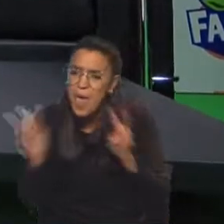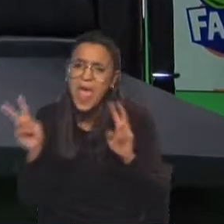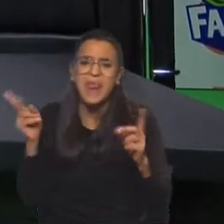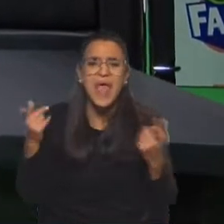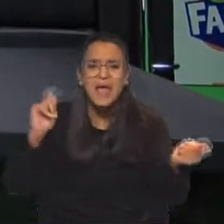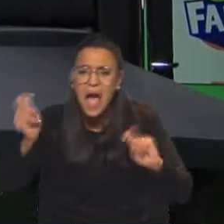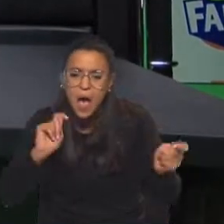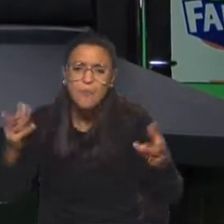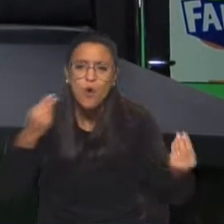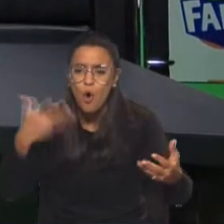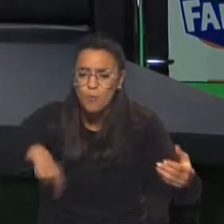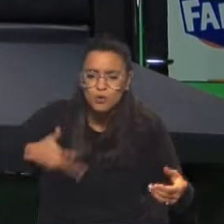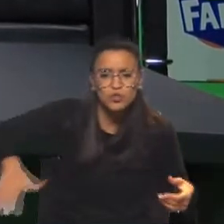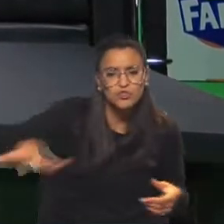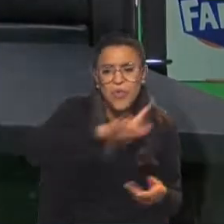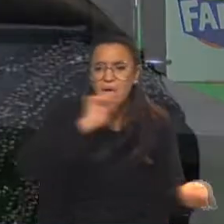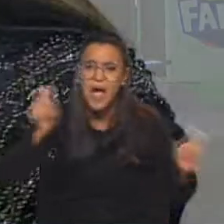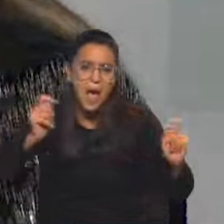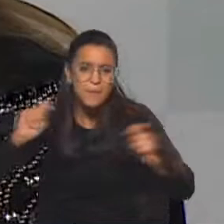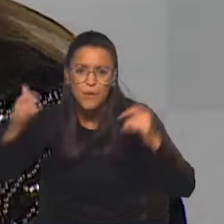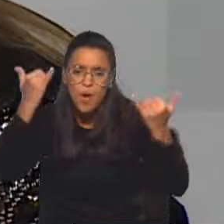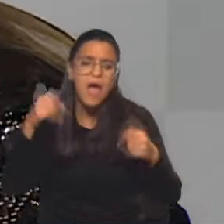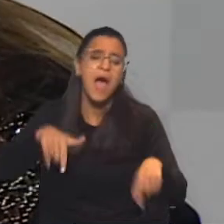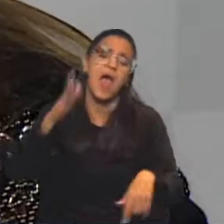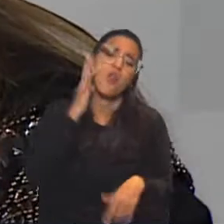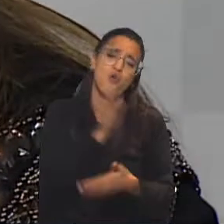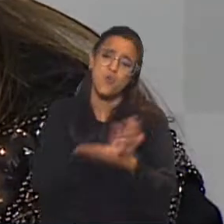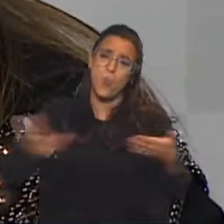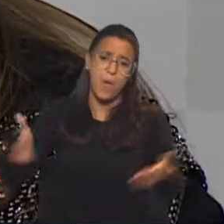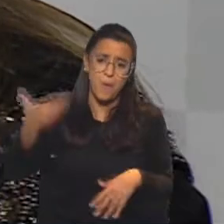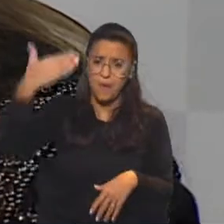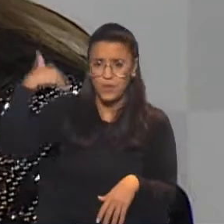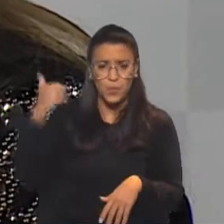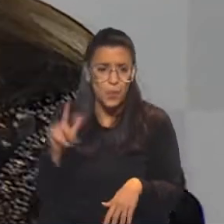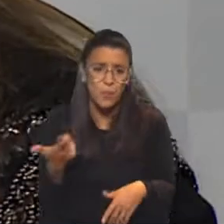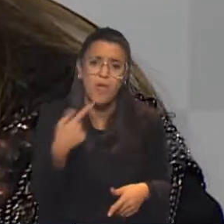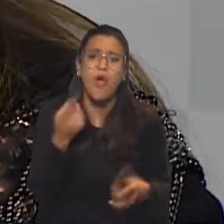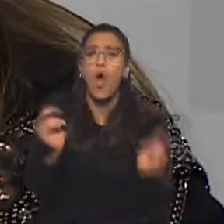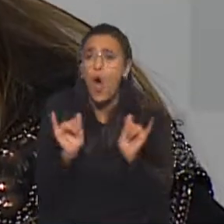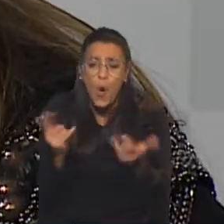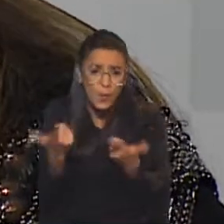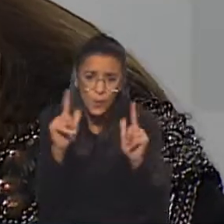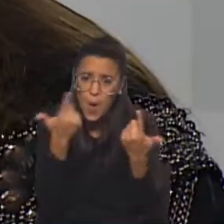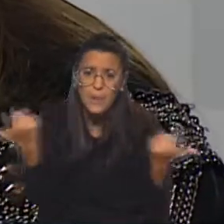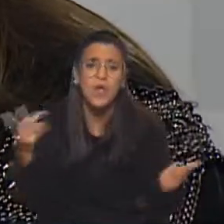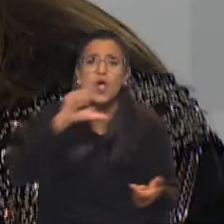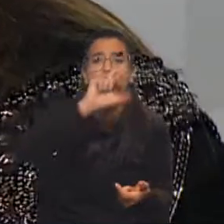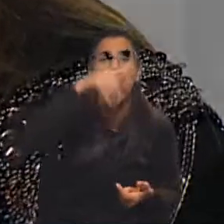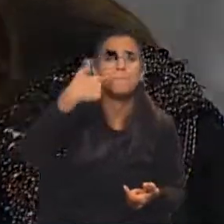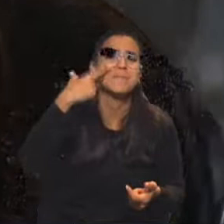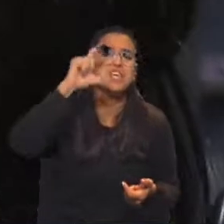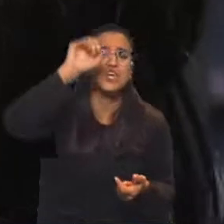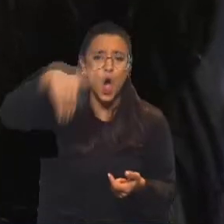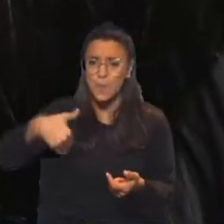y ver por dónde va la sociedad y ver. Y esto es algo nuevo que no había cuando yo era joven, no existían las comicones. De